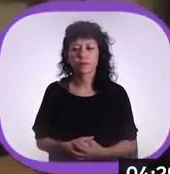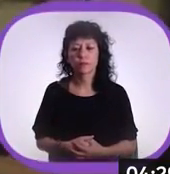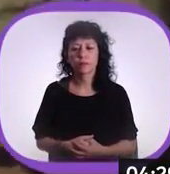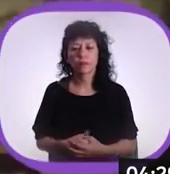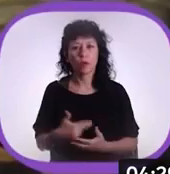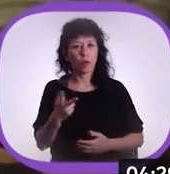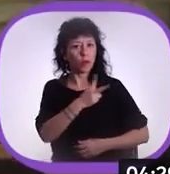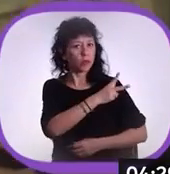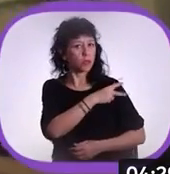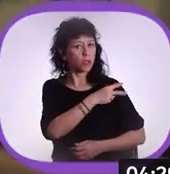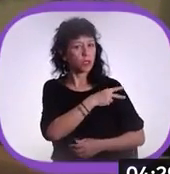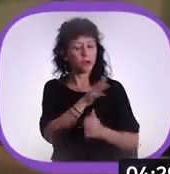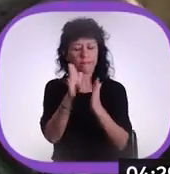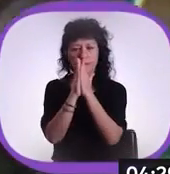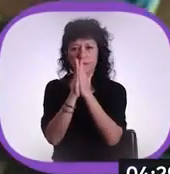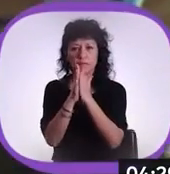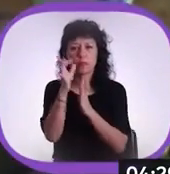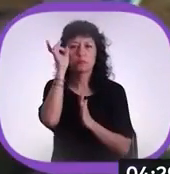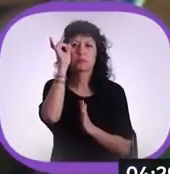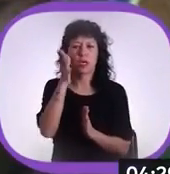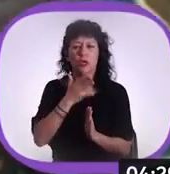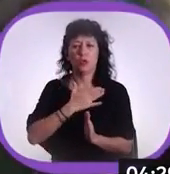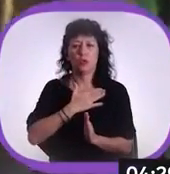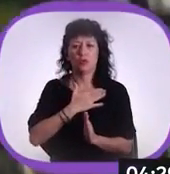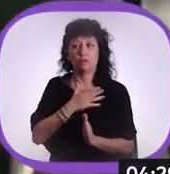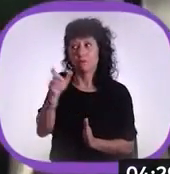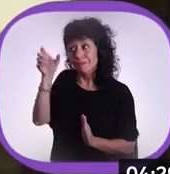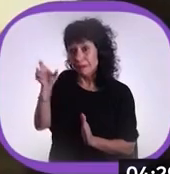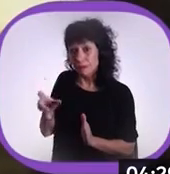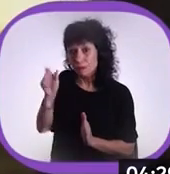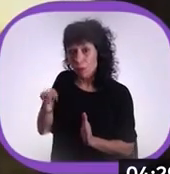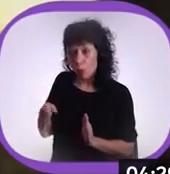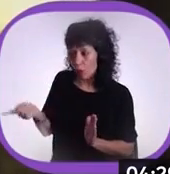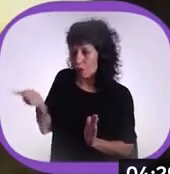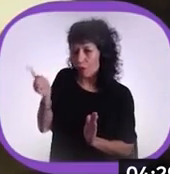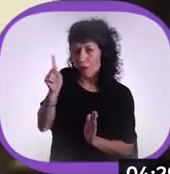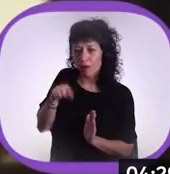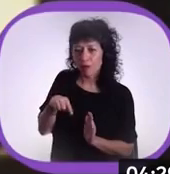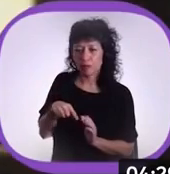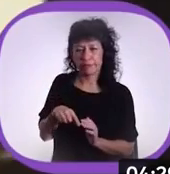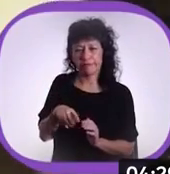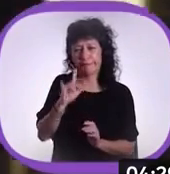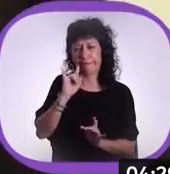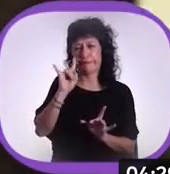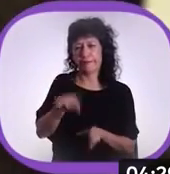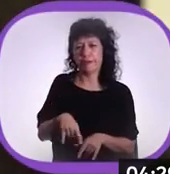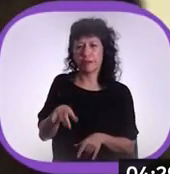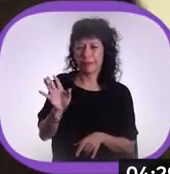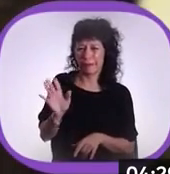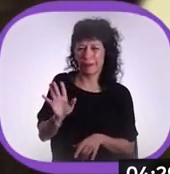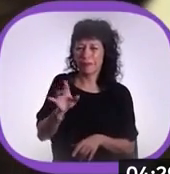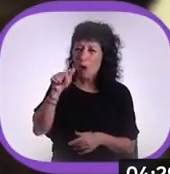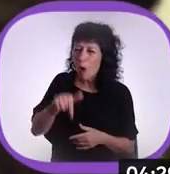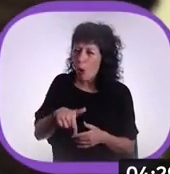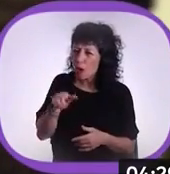¡Capitán Kalus! ¡Le suplico me perdone! ¡Una de las subcriaturas regresó! ¡Qué ridículo cuento! ¡Prepárate para sufrir